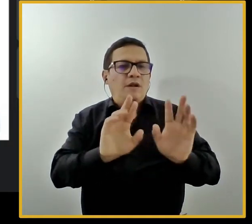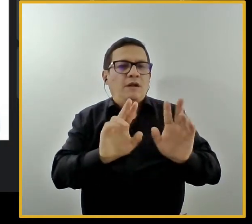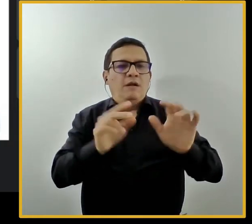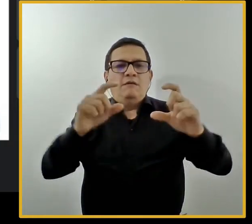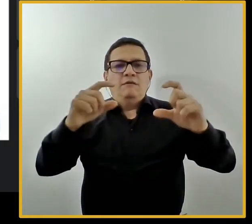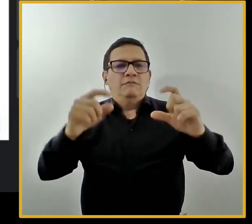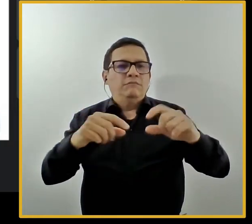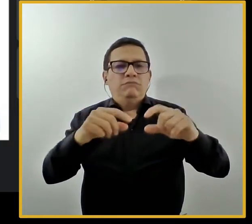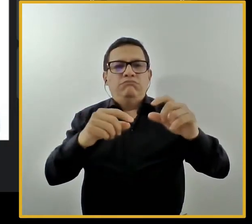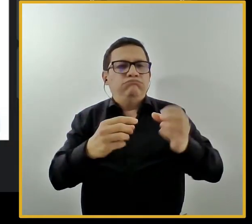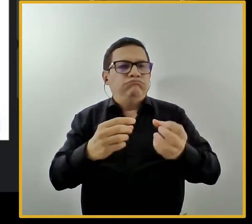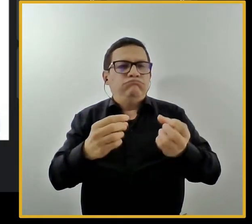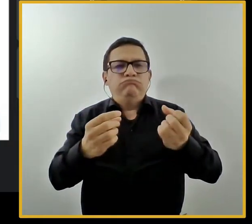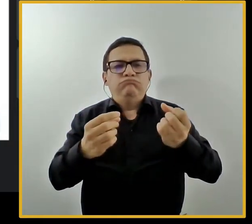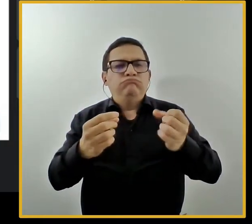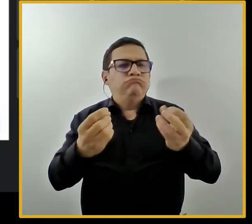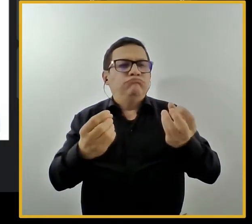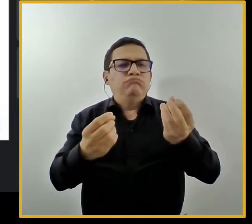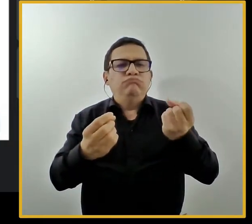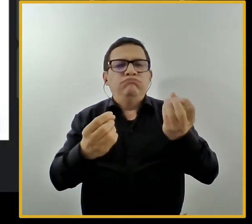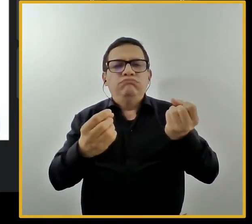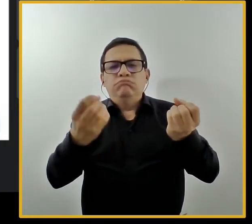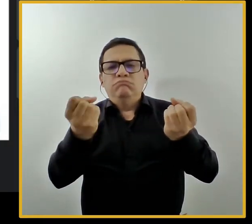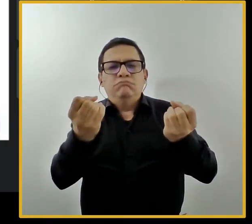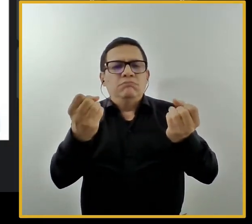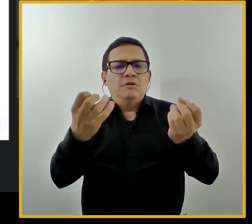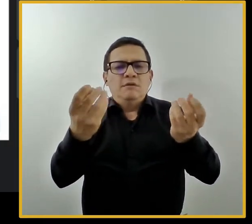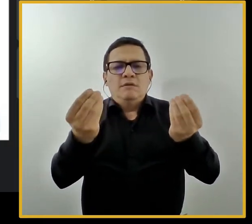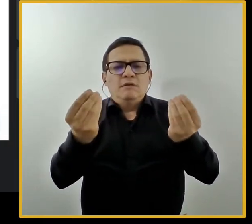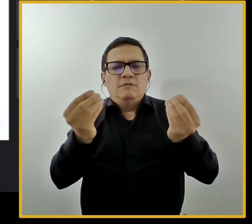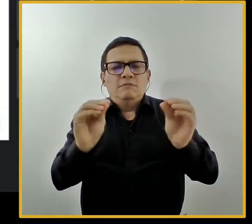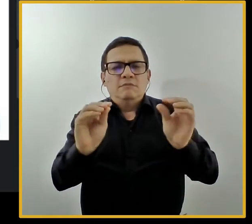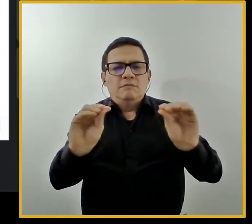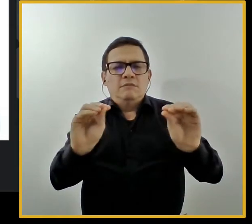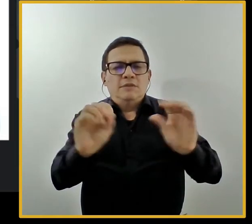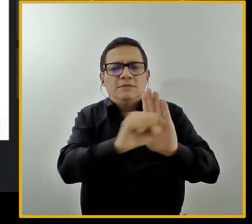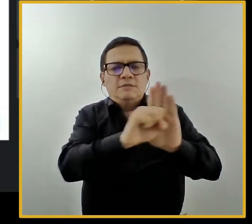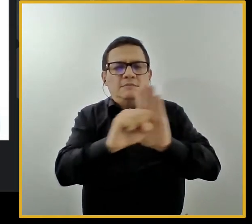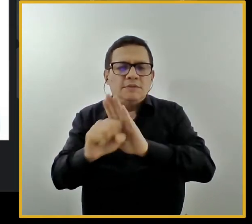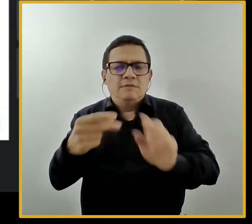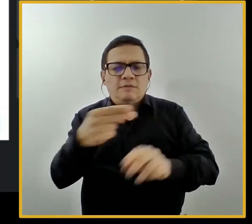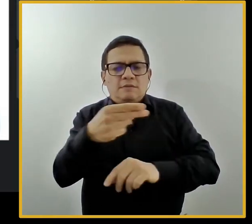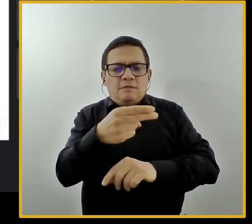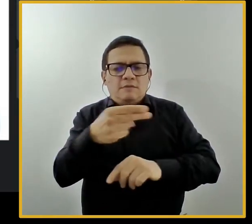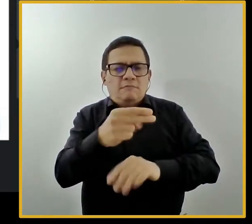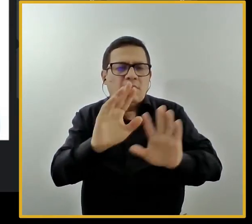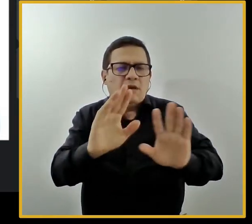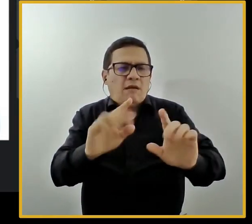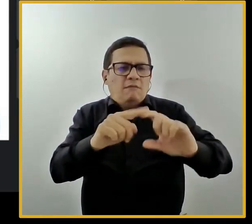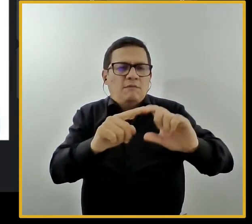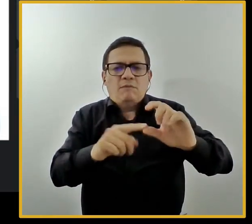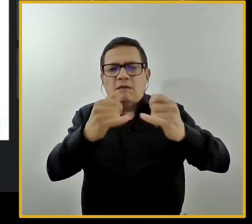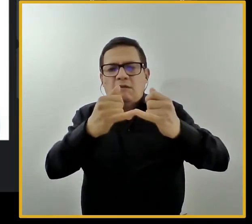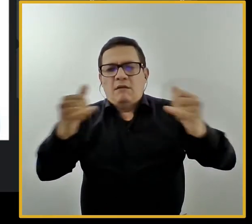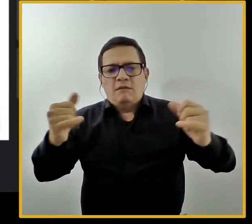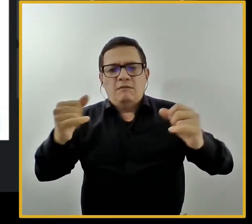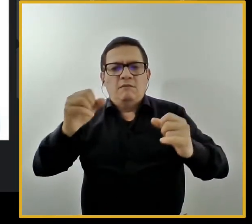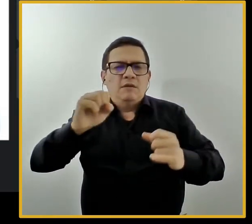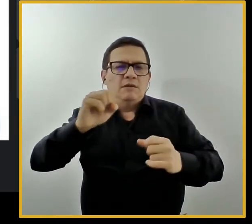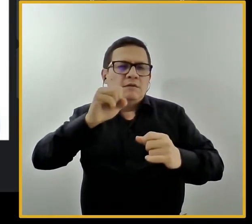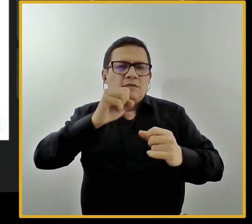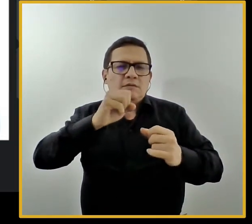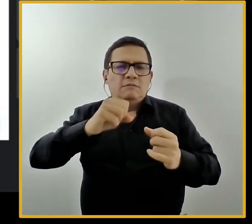¿no? Hasta allí habíamos trabajado nosotros las ecuaciones de tipo, lineales, cuadráticas,